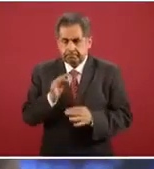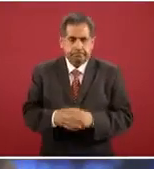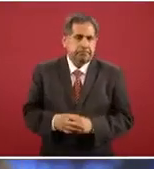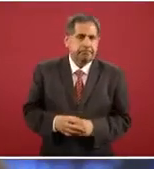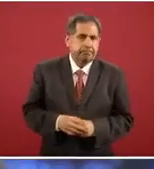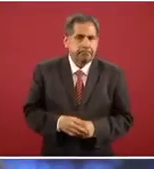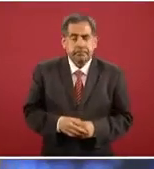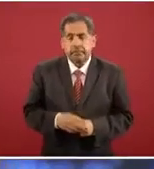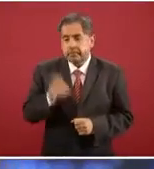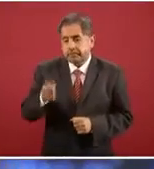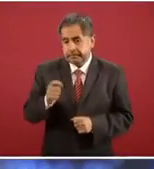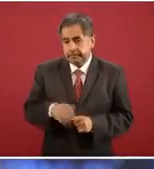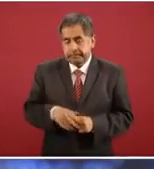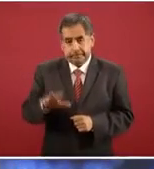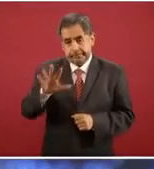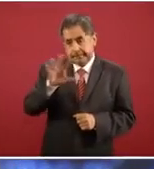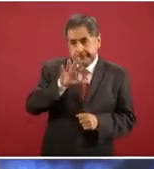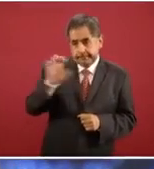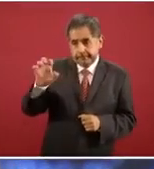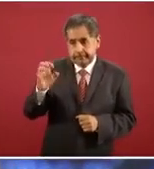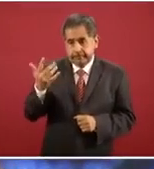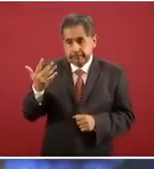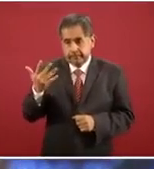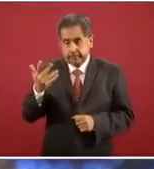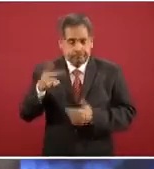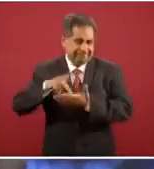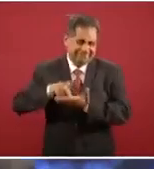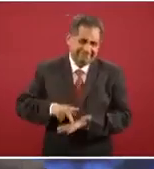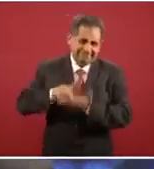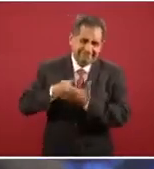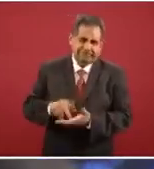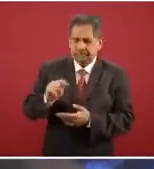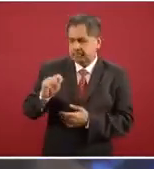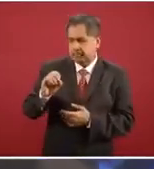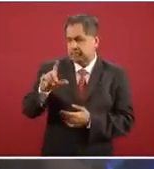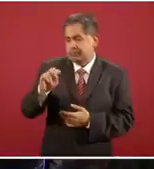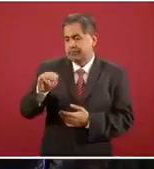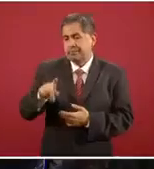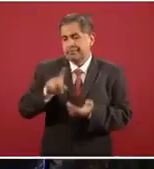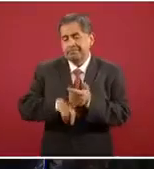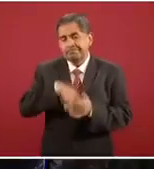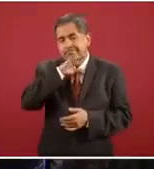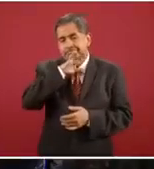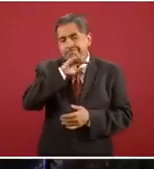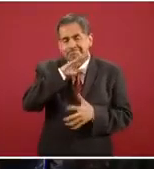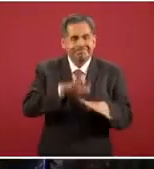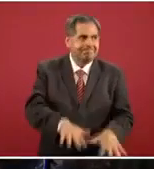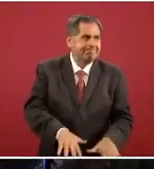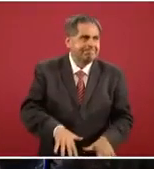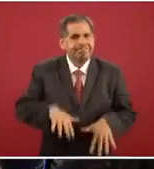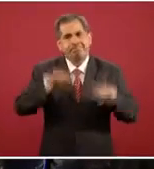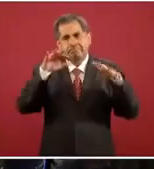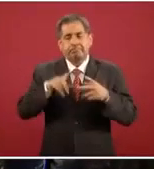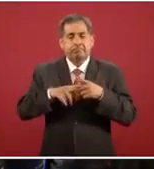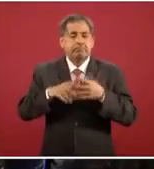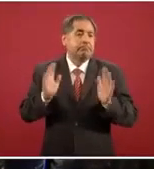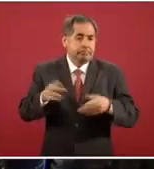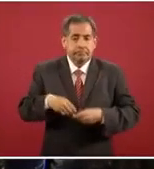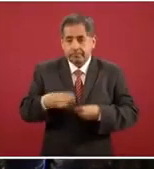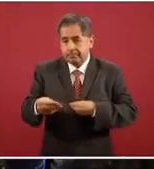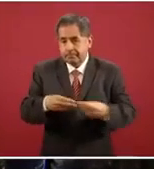producido más de 550 toneladas de residuos sólidos y se han repartido más